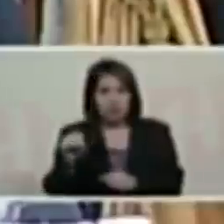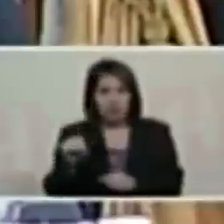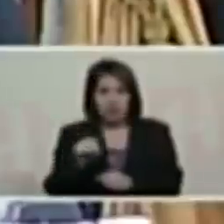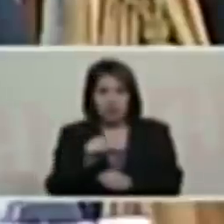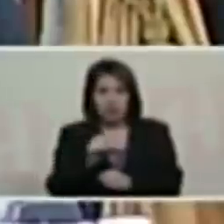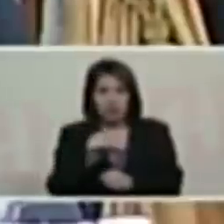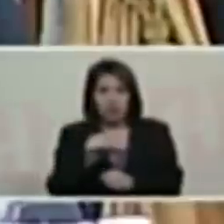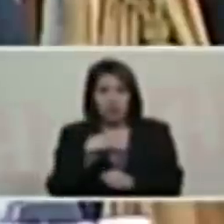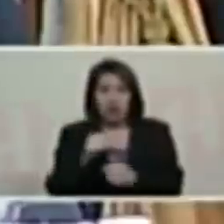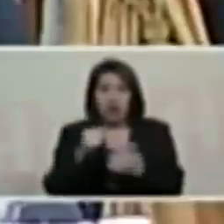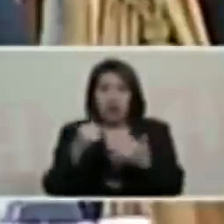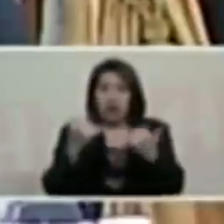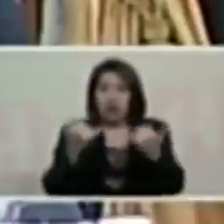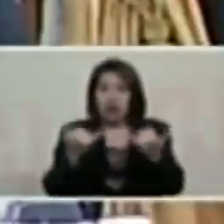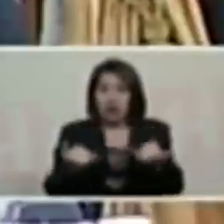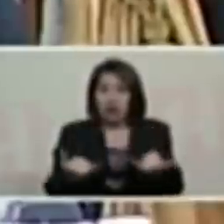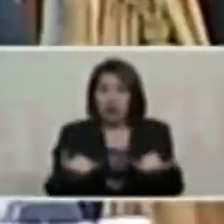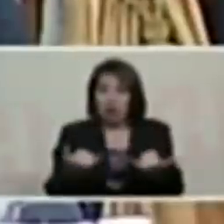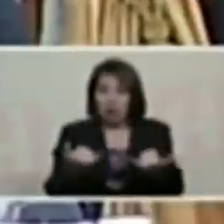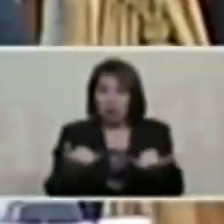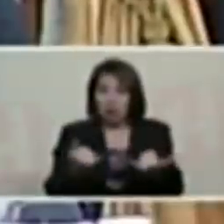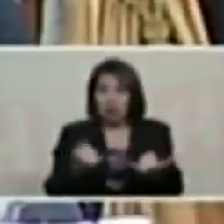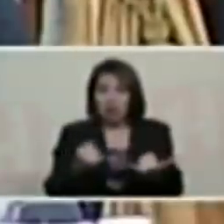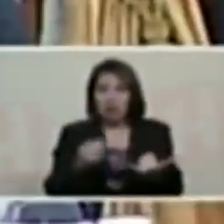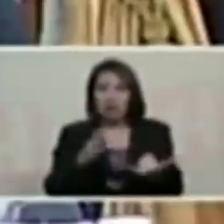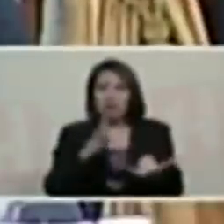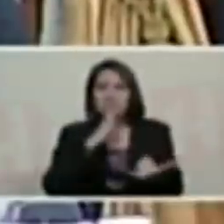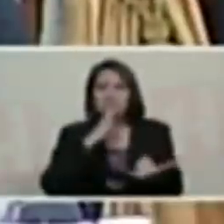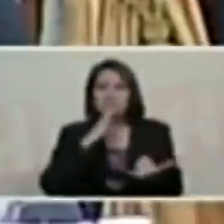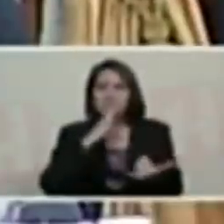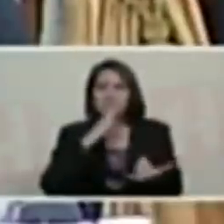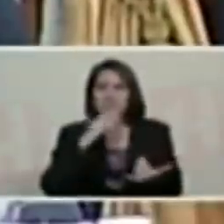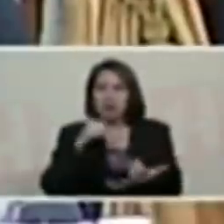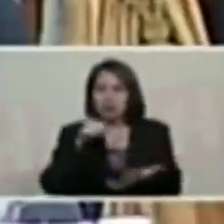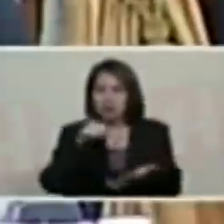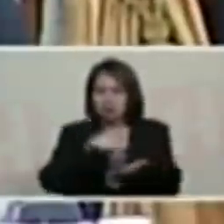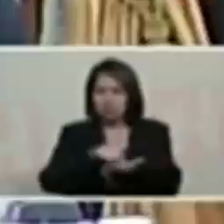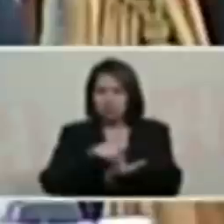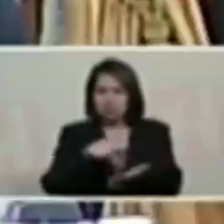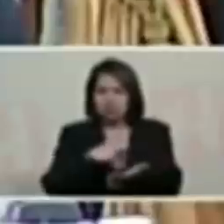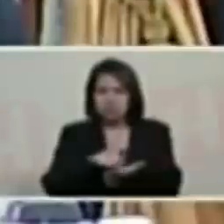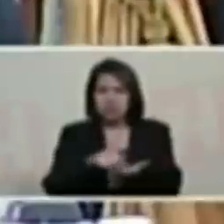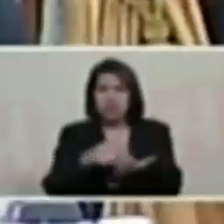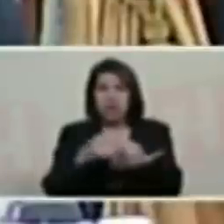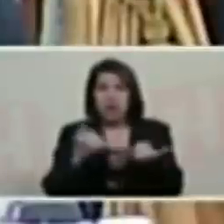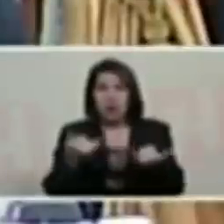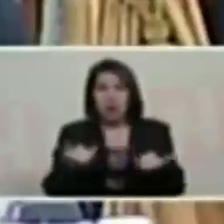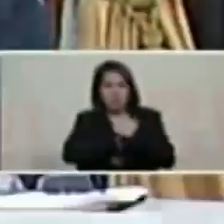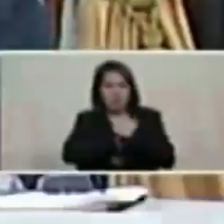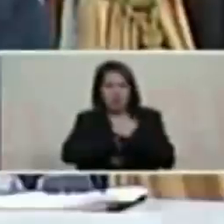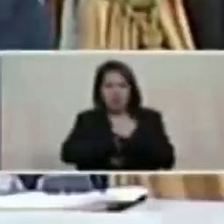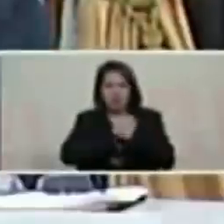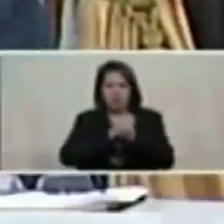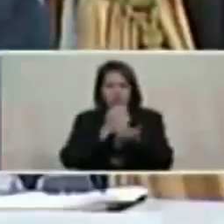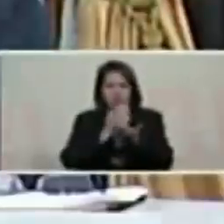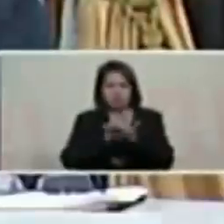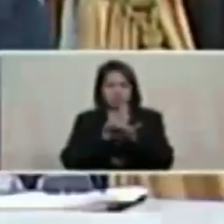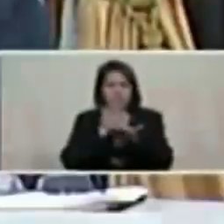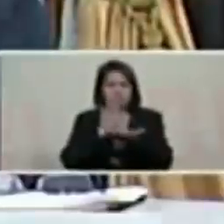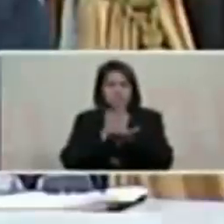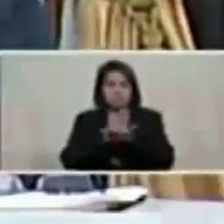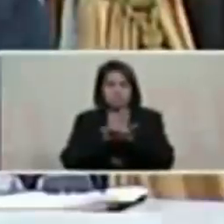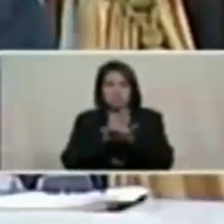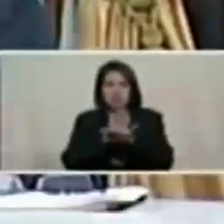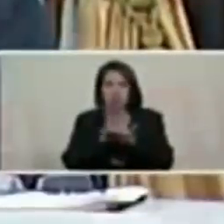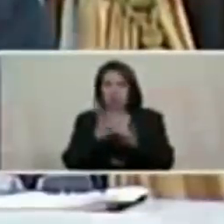brasileño. Exigimos a las autoridades brasileñas sean capturados los asaltantes que están en territorio brasileño y se devuelvan las